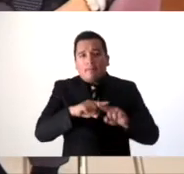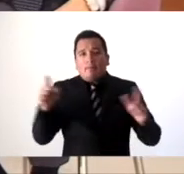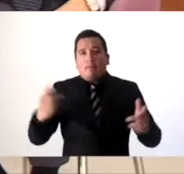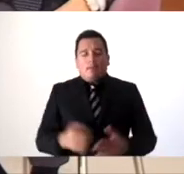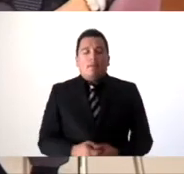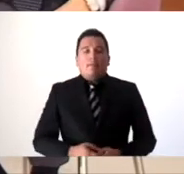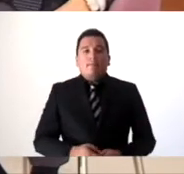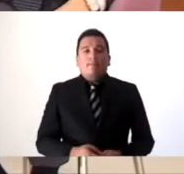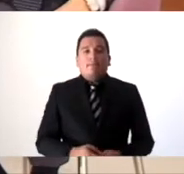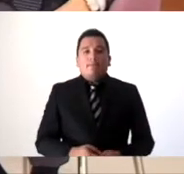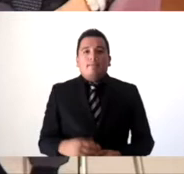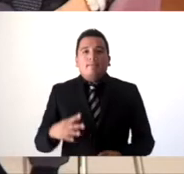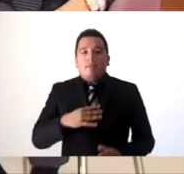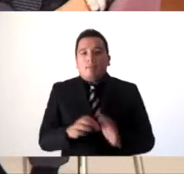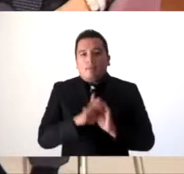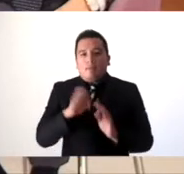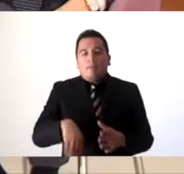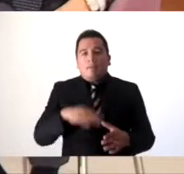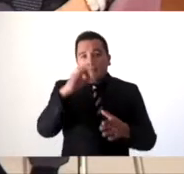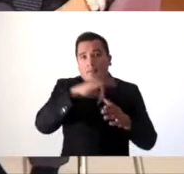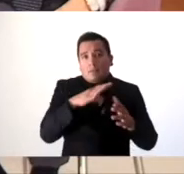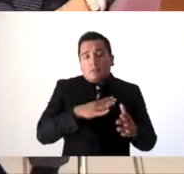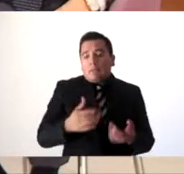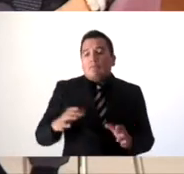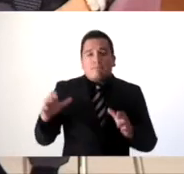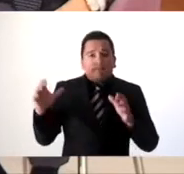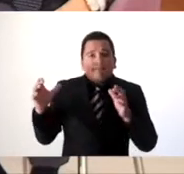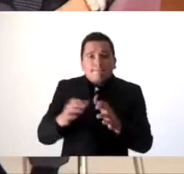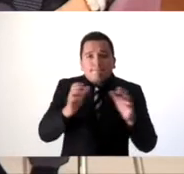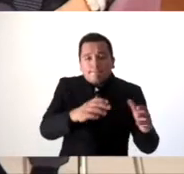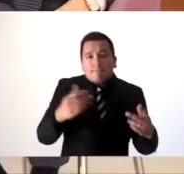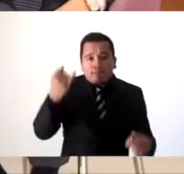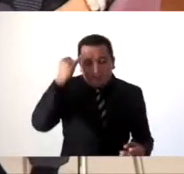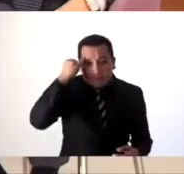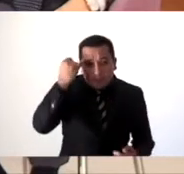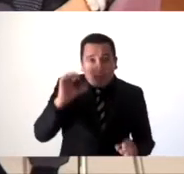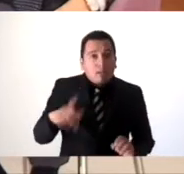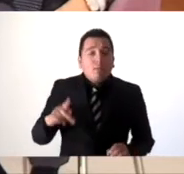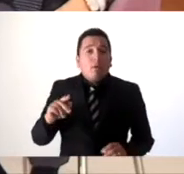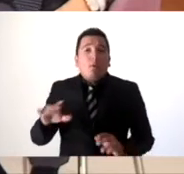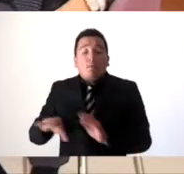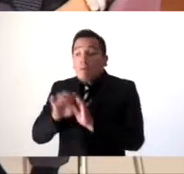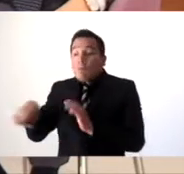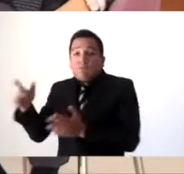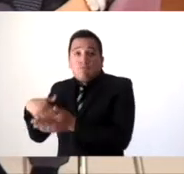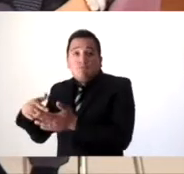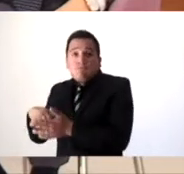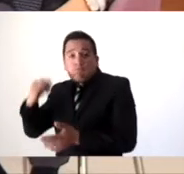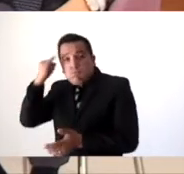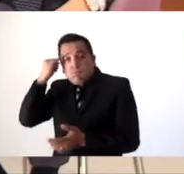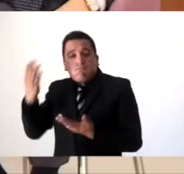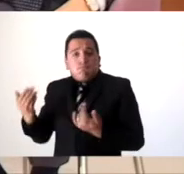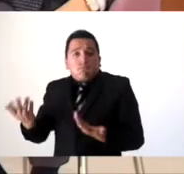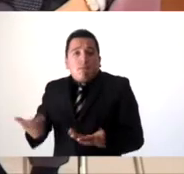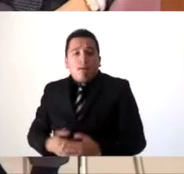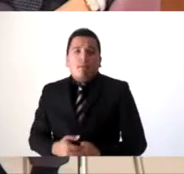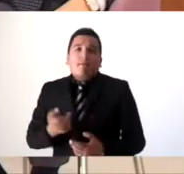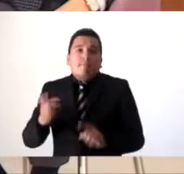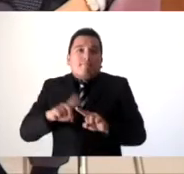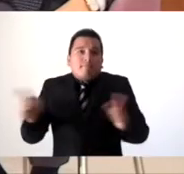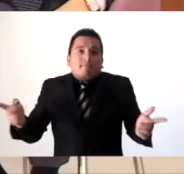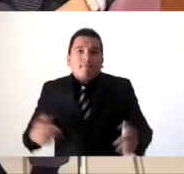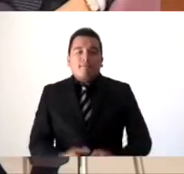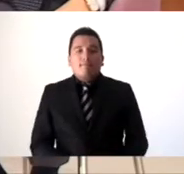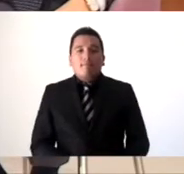muy específicas. No es lo mismo, por ejemplo, organizar una elección cuando hay pueblos indígenas que cuando no hay pueblos indígenas dentro